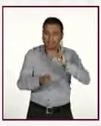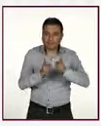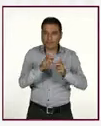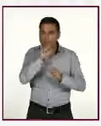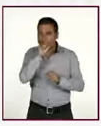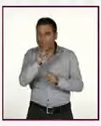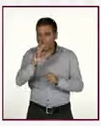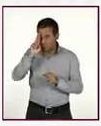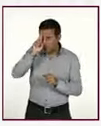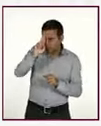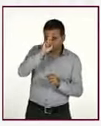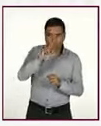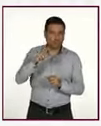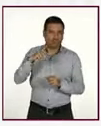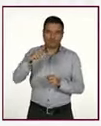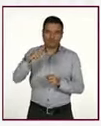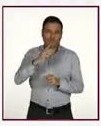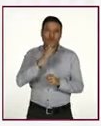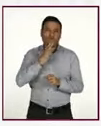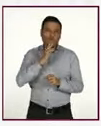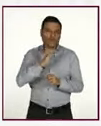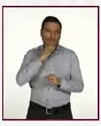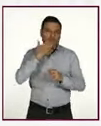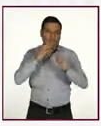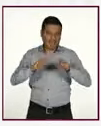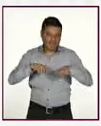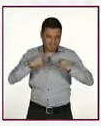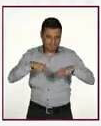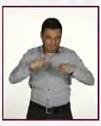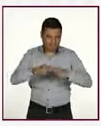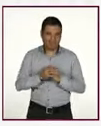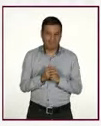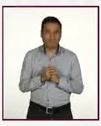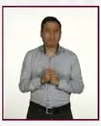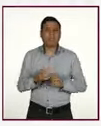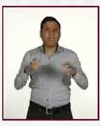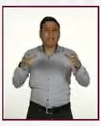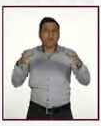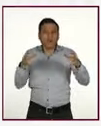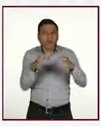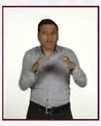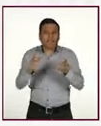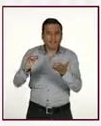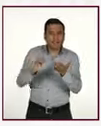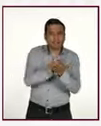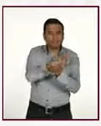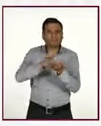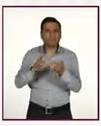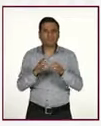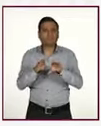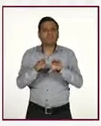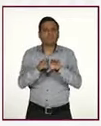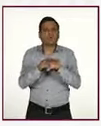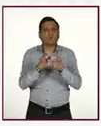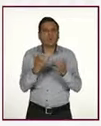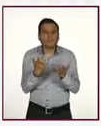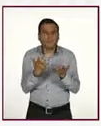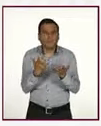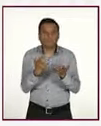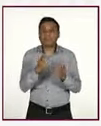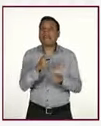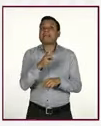¿no?, de usos y costumbres. Pero para lograr este modelo comunitario, lo que tenemos que hacer es